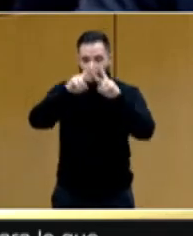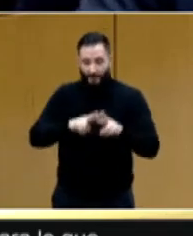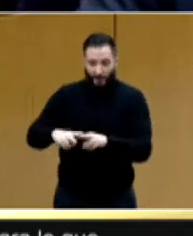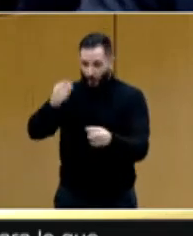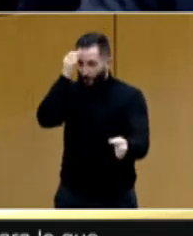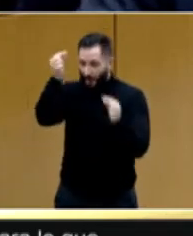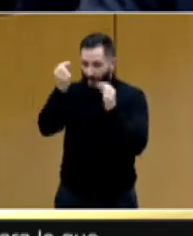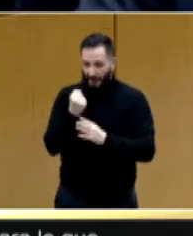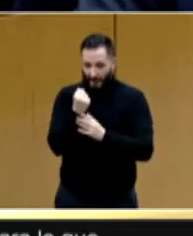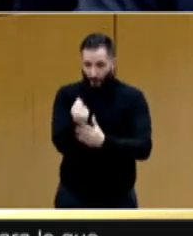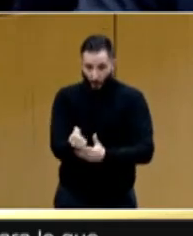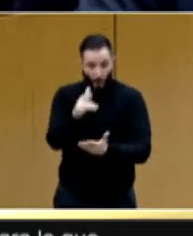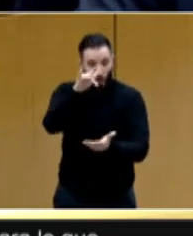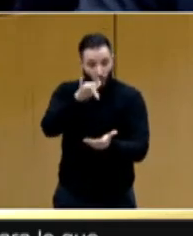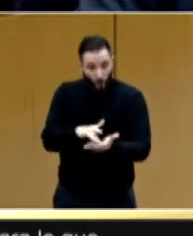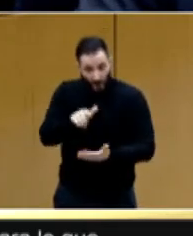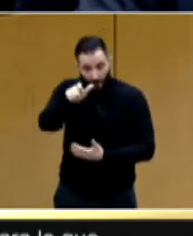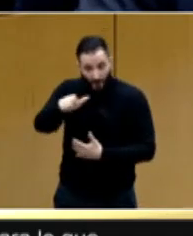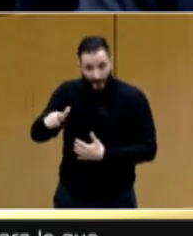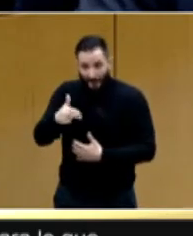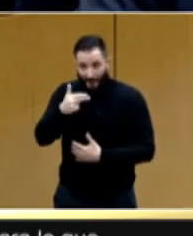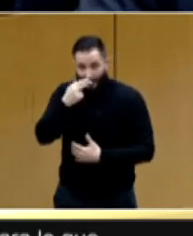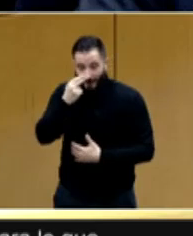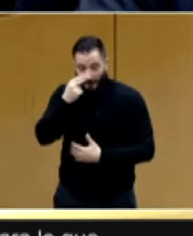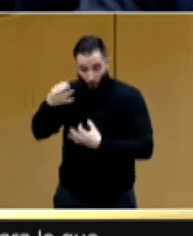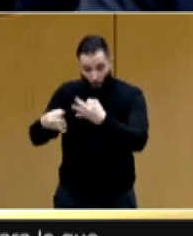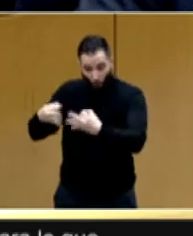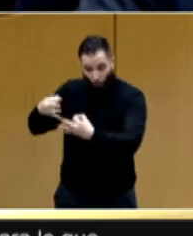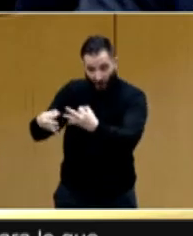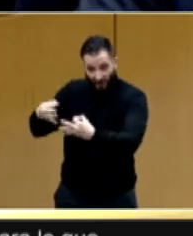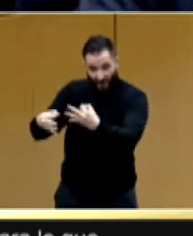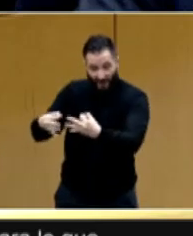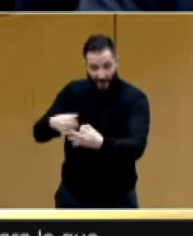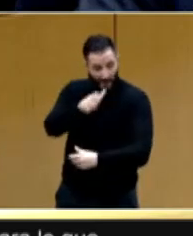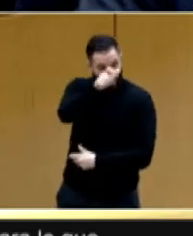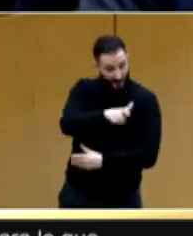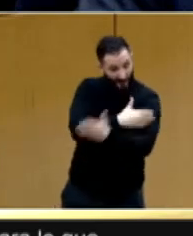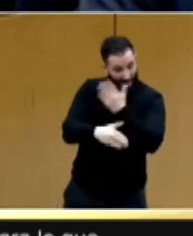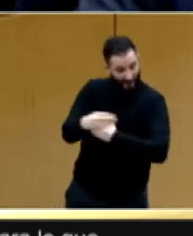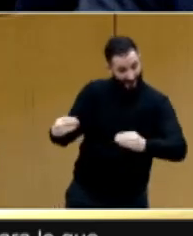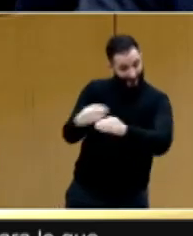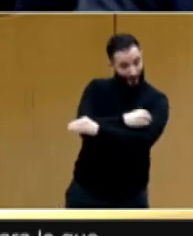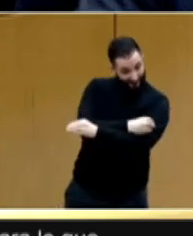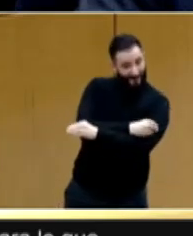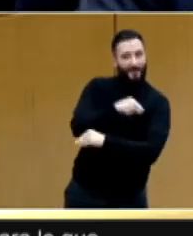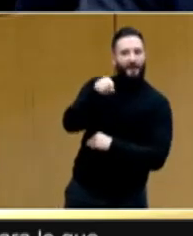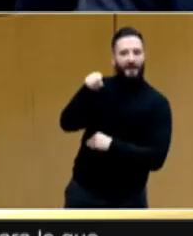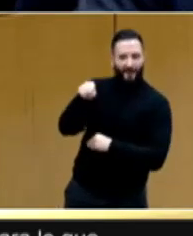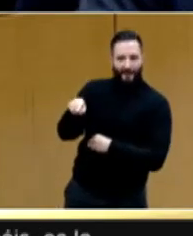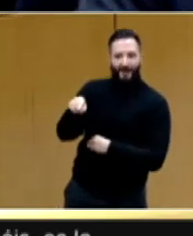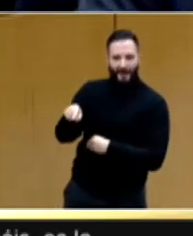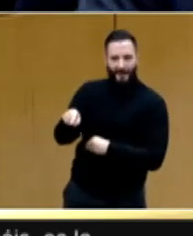cuando cuando el interés que determina la justicia no es el que comparte la persona ahí Entonces es cuando ya